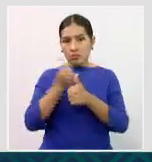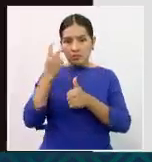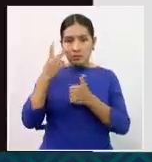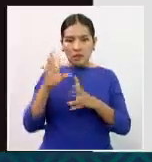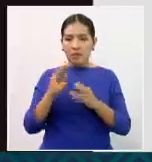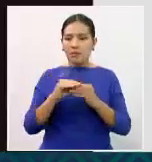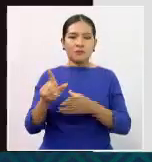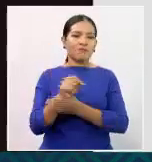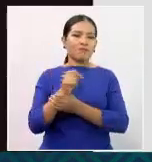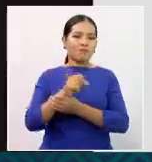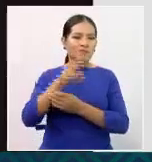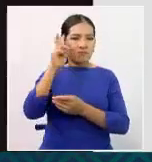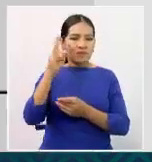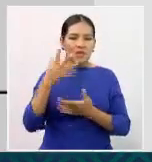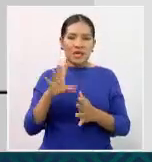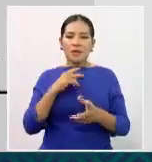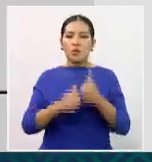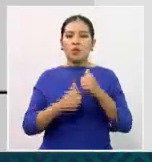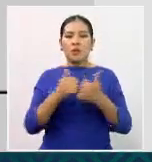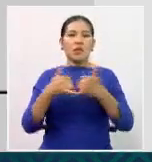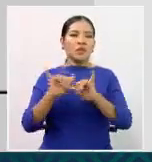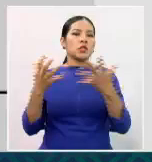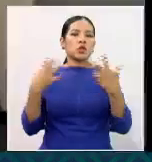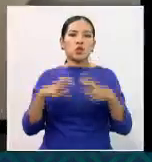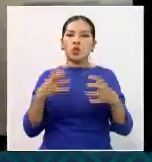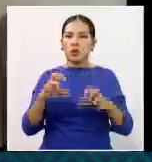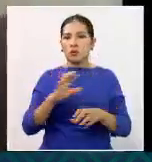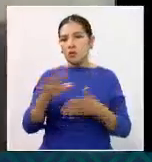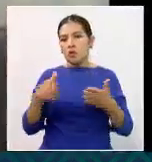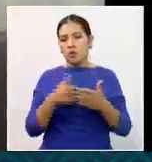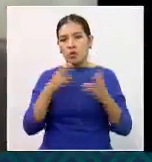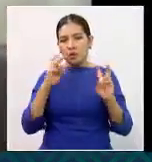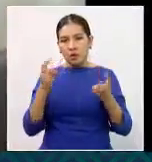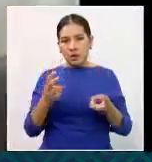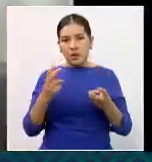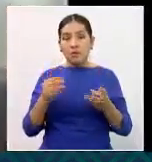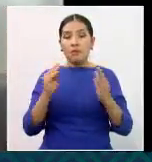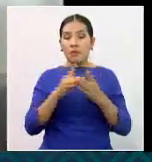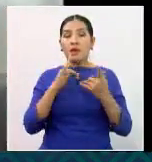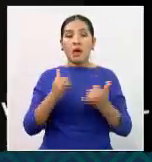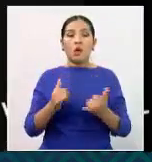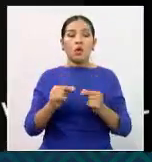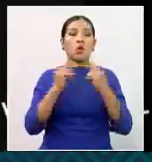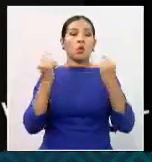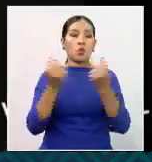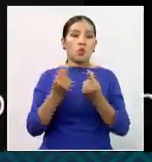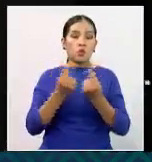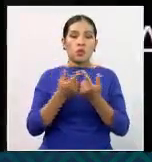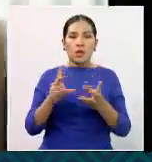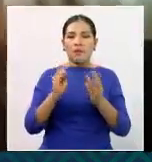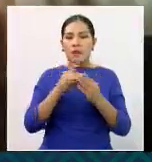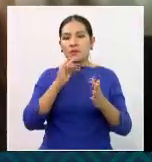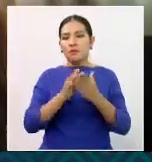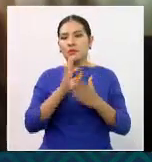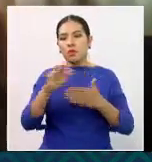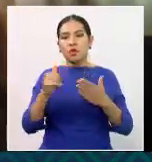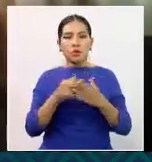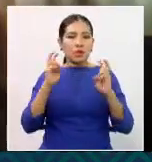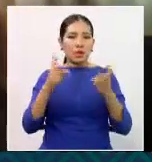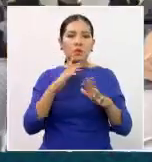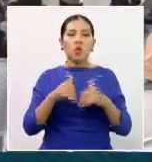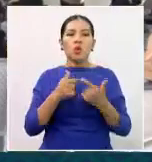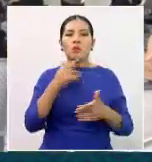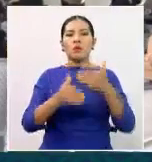chicana jurídica la acción de Yanine Áñez, que el pasado jueves despidió a sus abogados en plena audiencia por las masacres de Sencata en 2019.